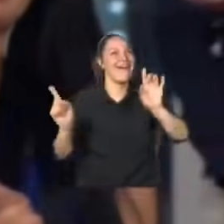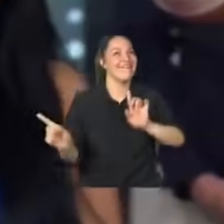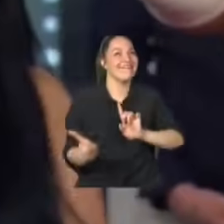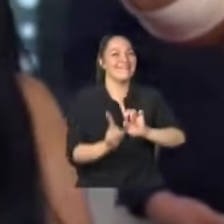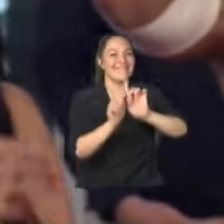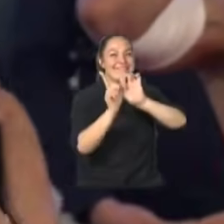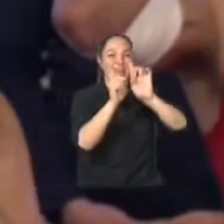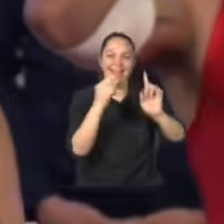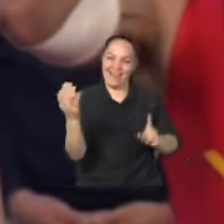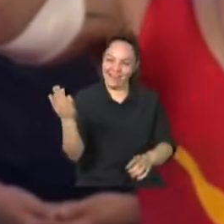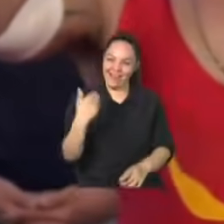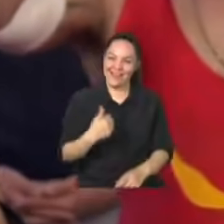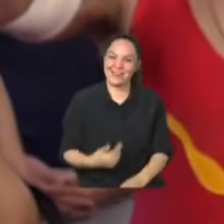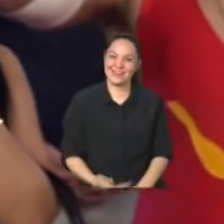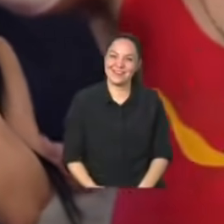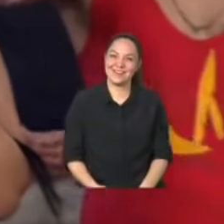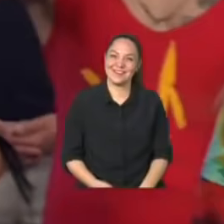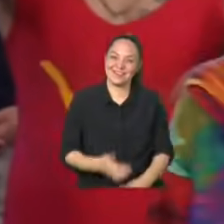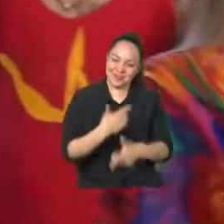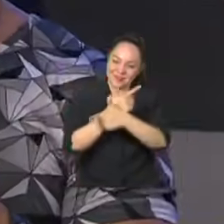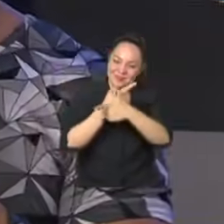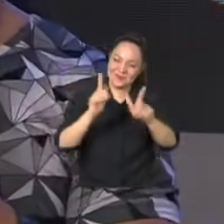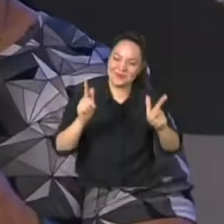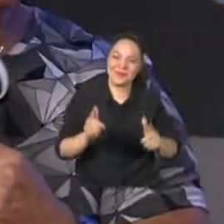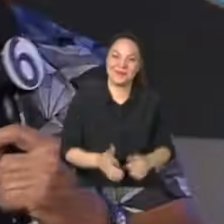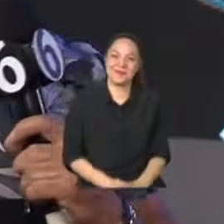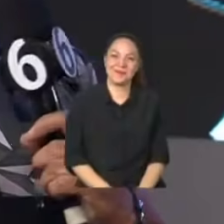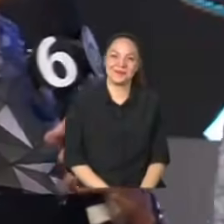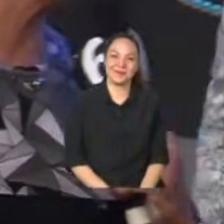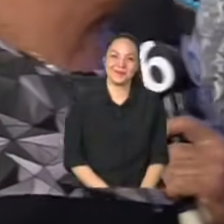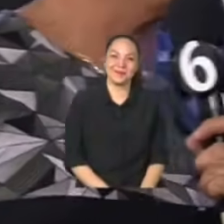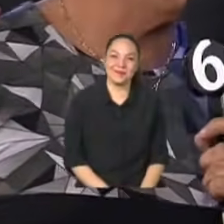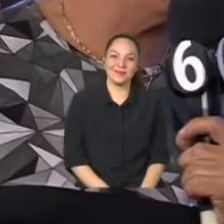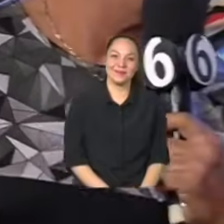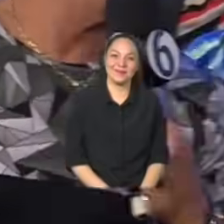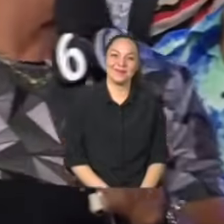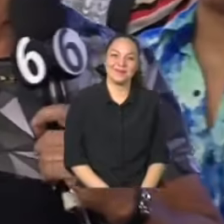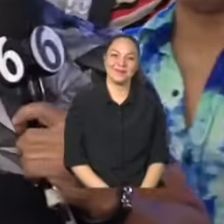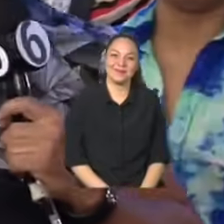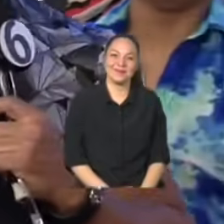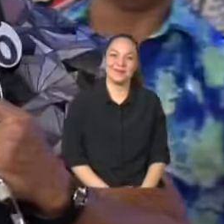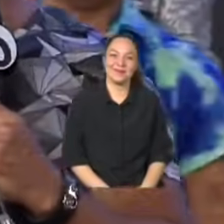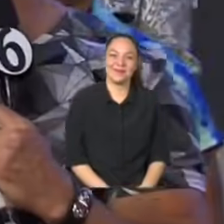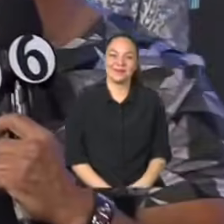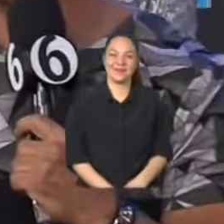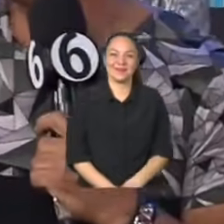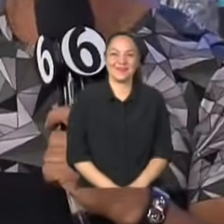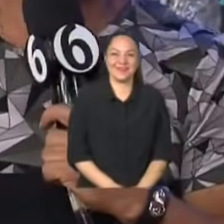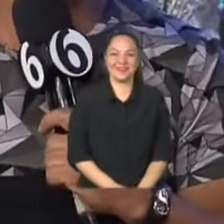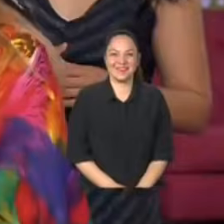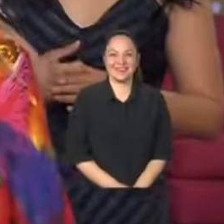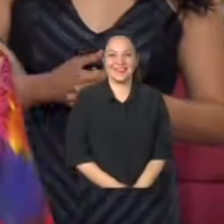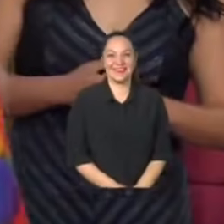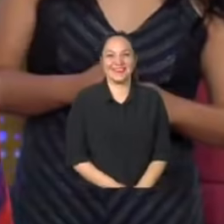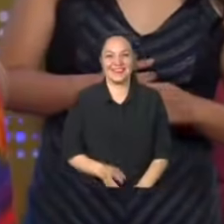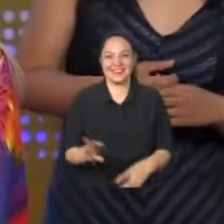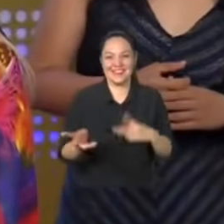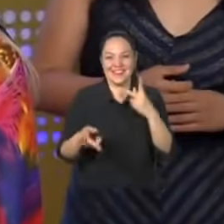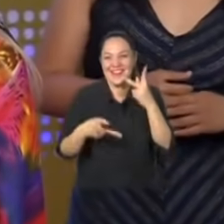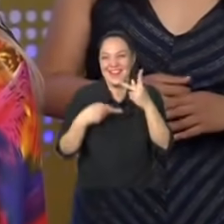Ludivinita. Con respeto, está aquí la señora. ¿Qué más me iba a decir? Ah, ya después de que te le declaraste